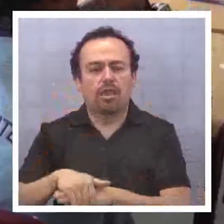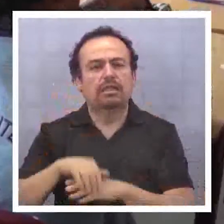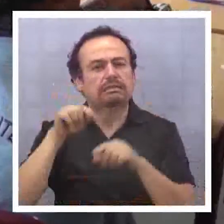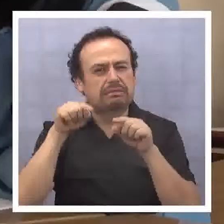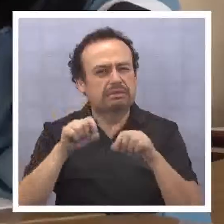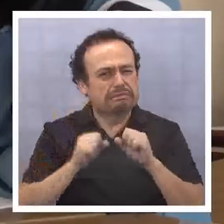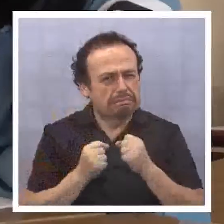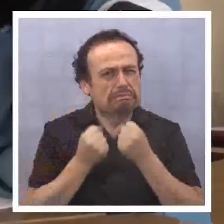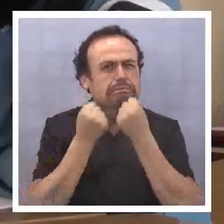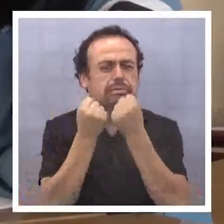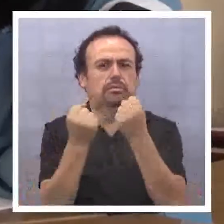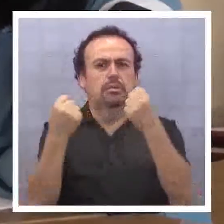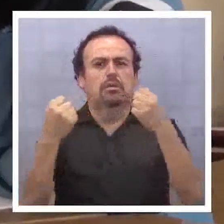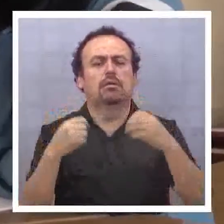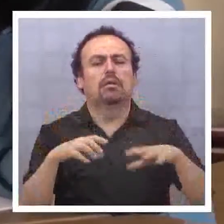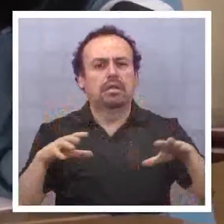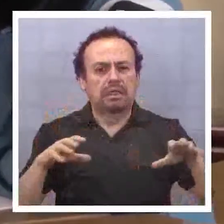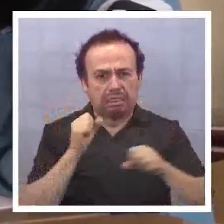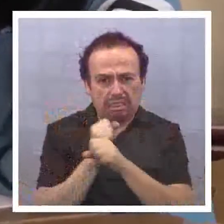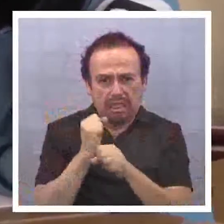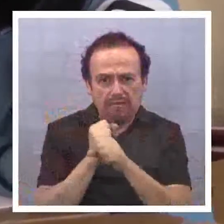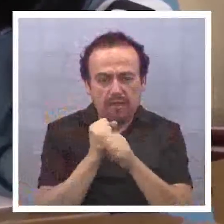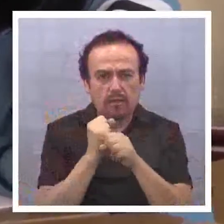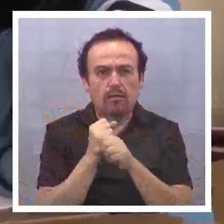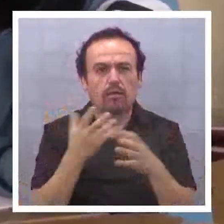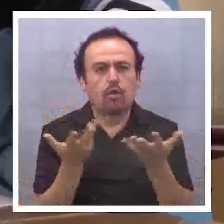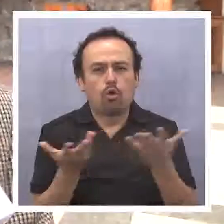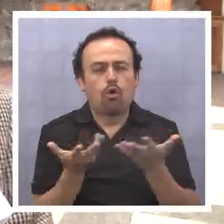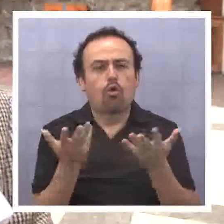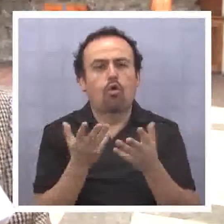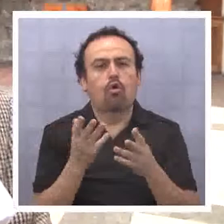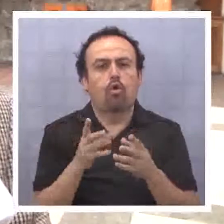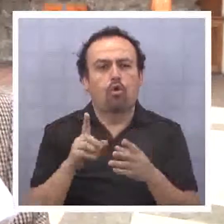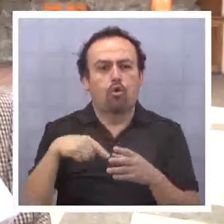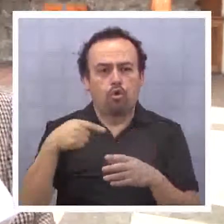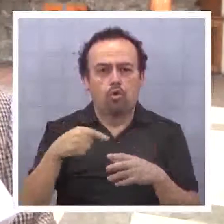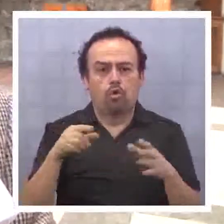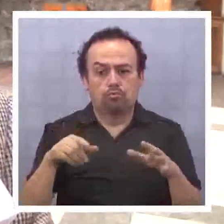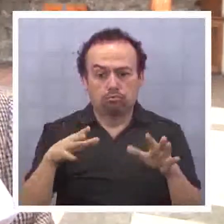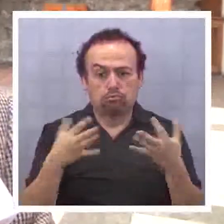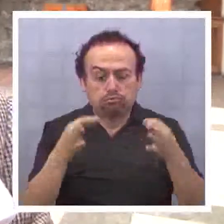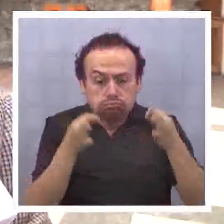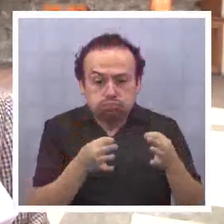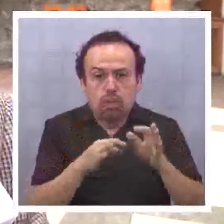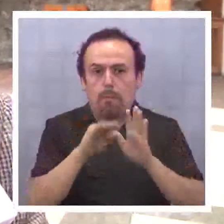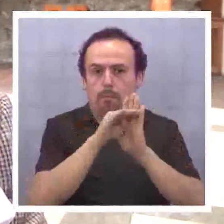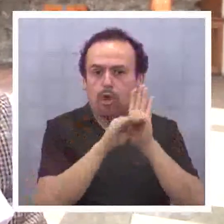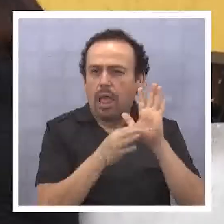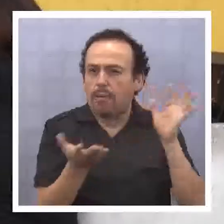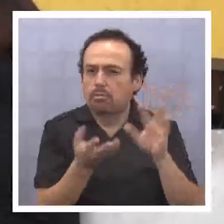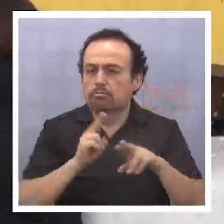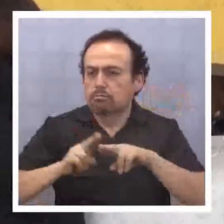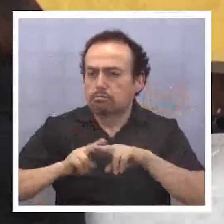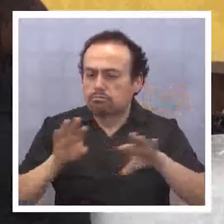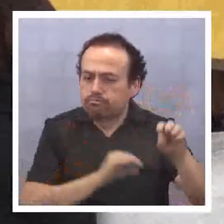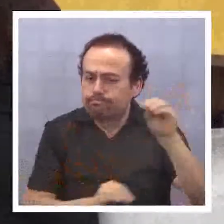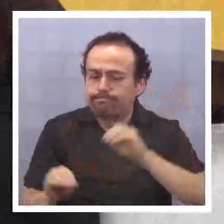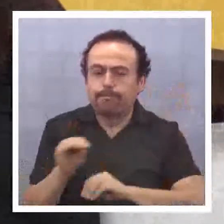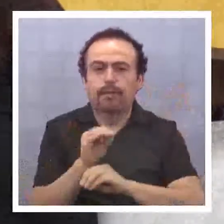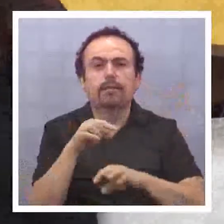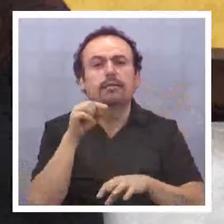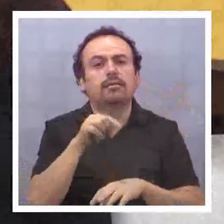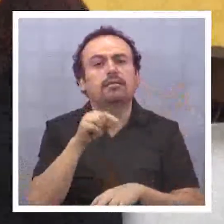Ahí vamos a reforzar también el trabajo A partir de los próximos días Una vez que establezcamos bien programa a esto